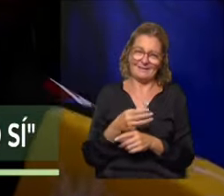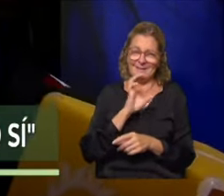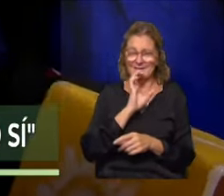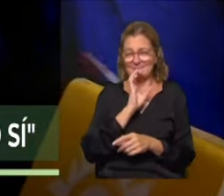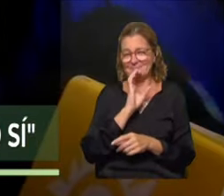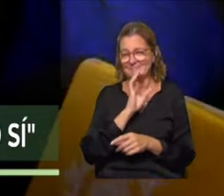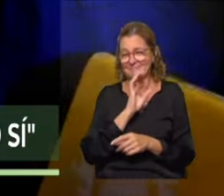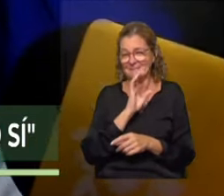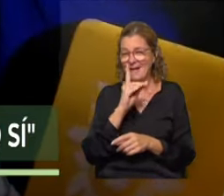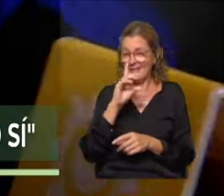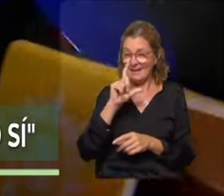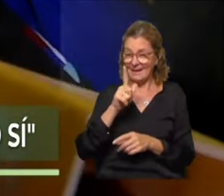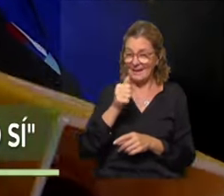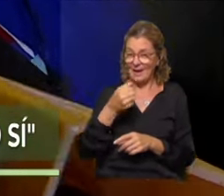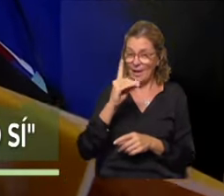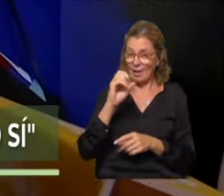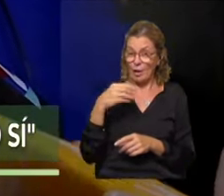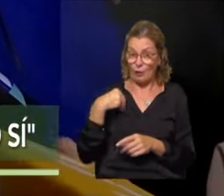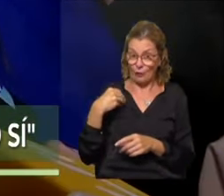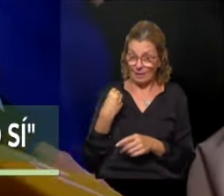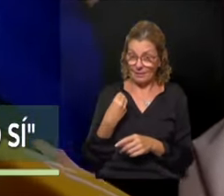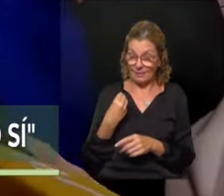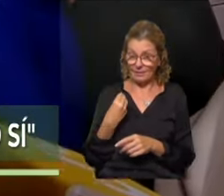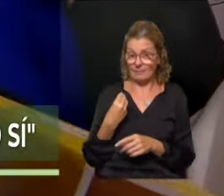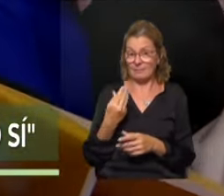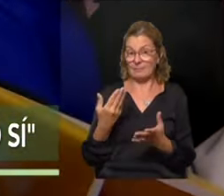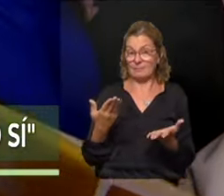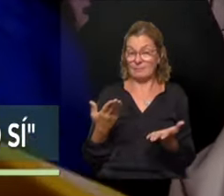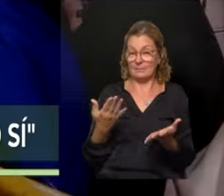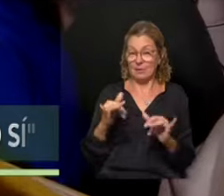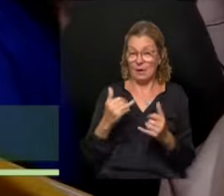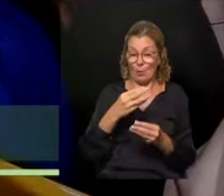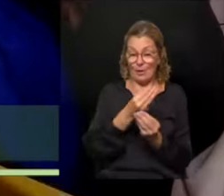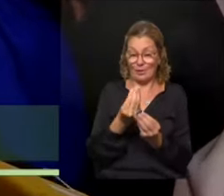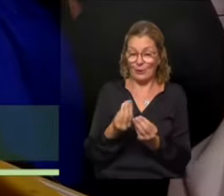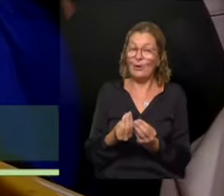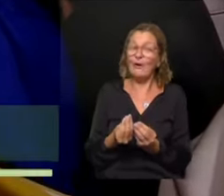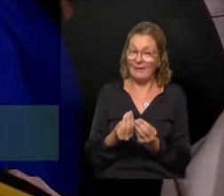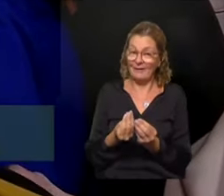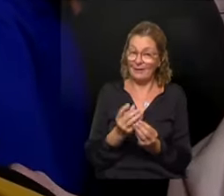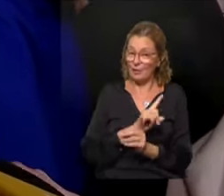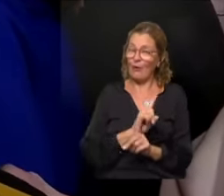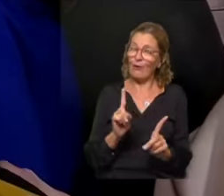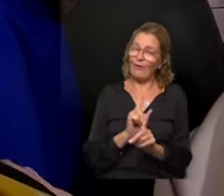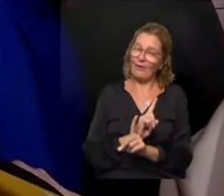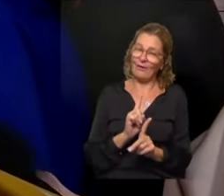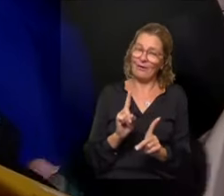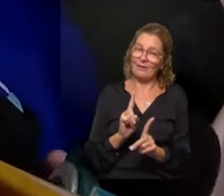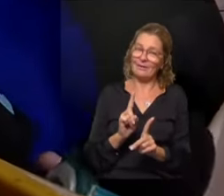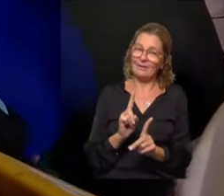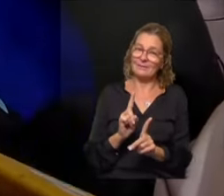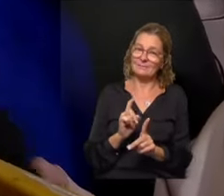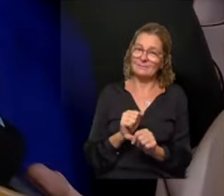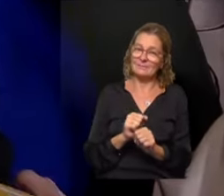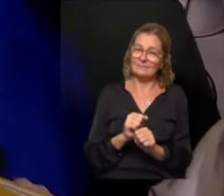¿No le da confianza a Delgado? ¿Confianza? ¿Para jugar el truco y eso? No.